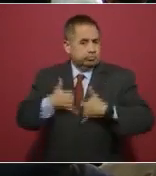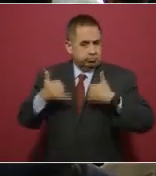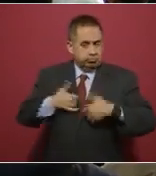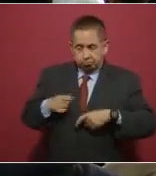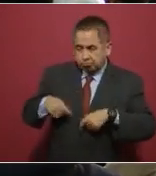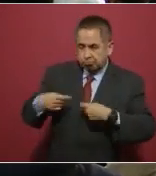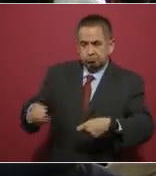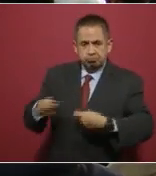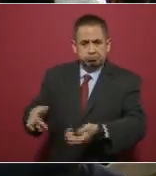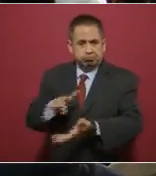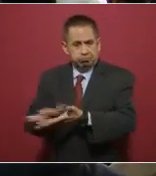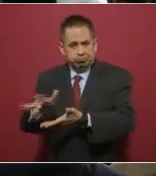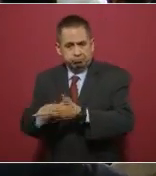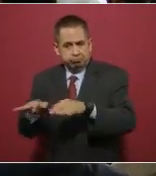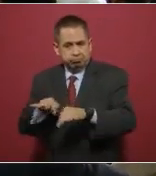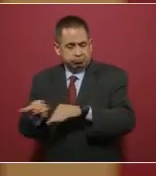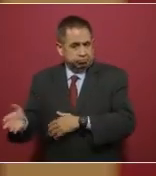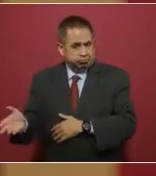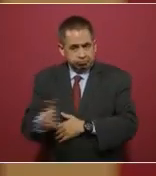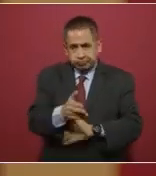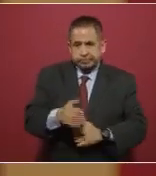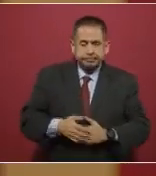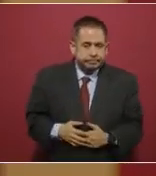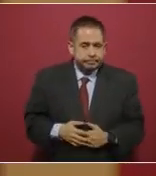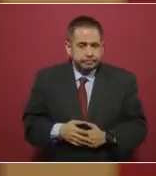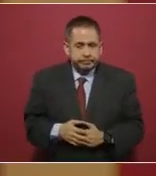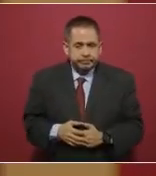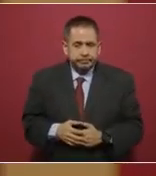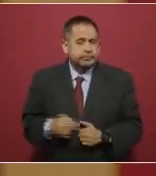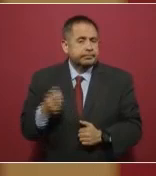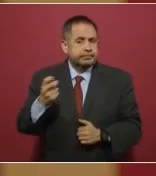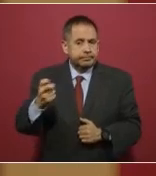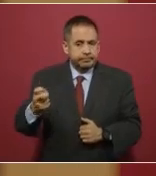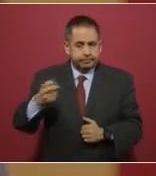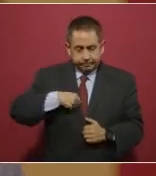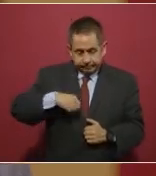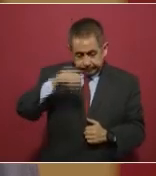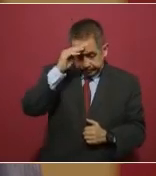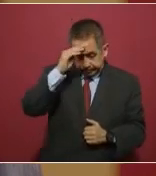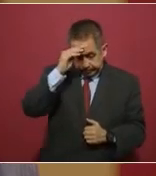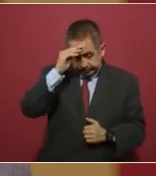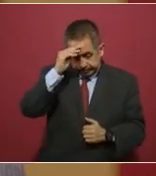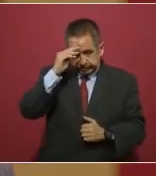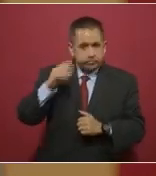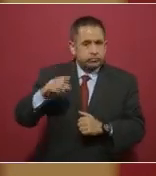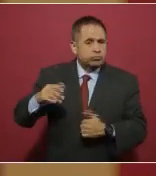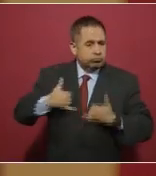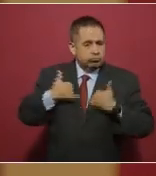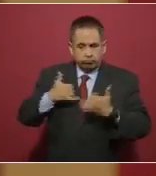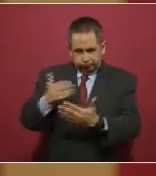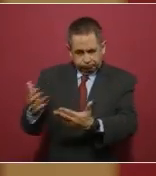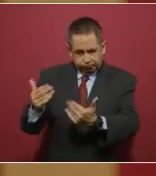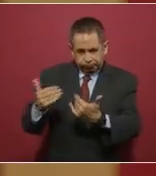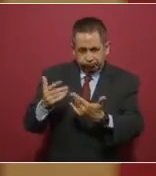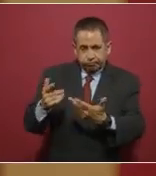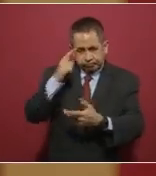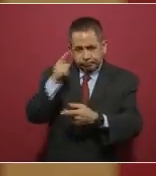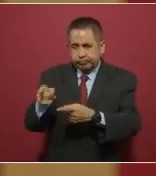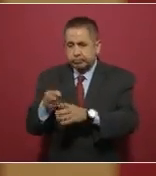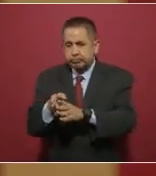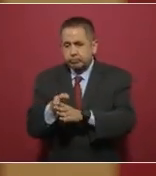jóvenes. Con esto estamos atrayendo a los jóvenes para que no